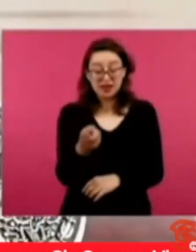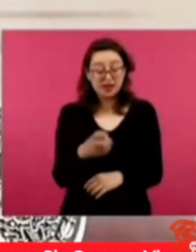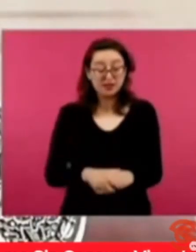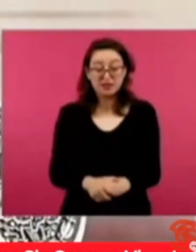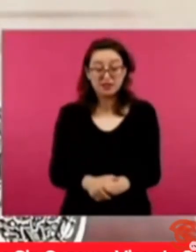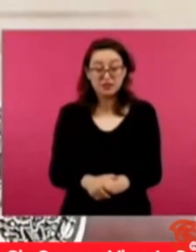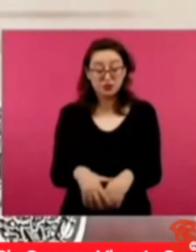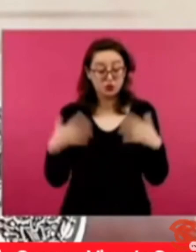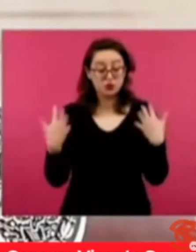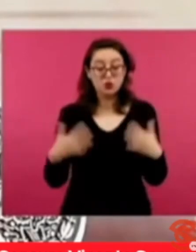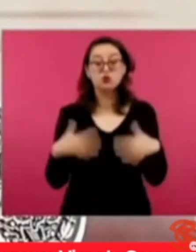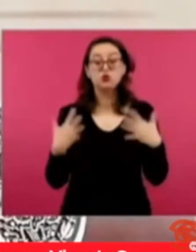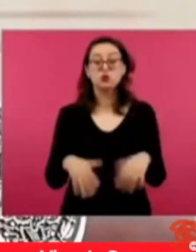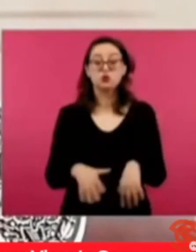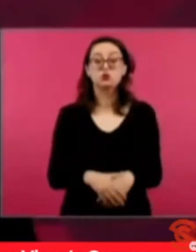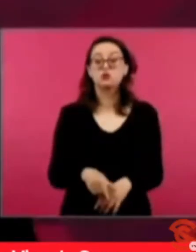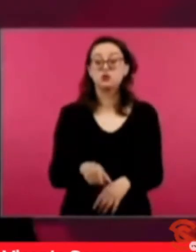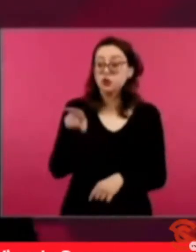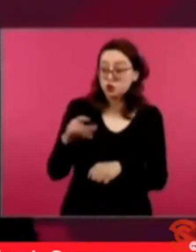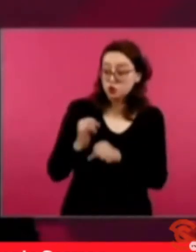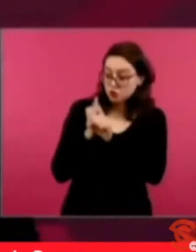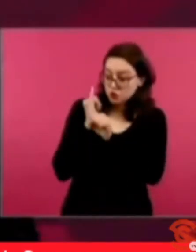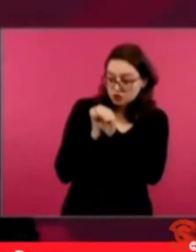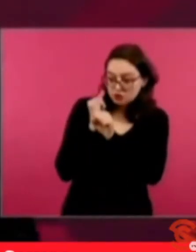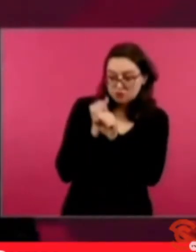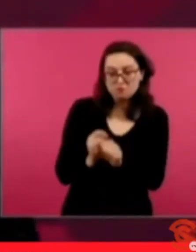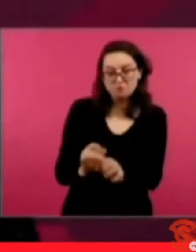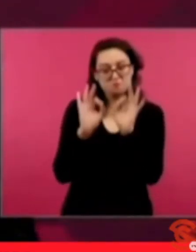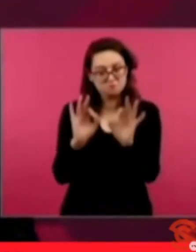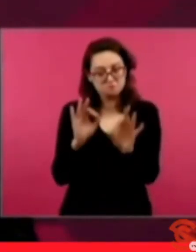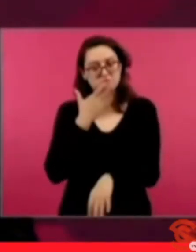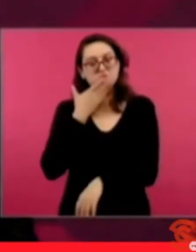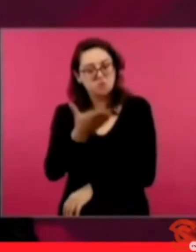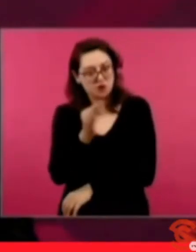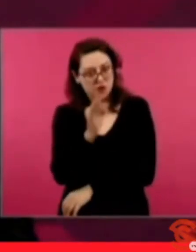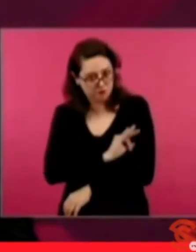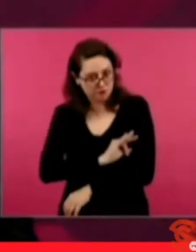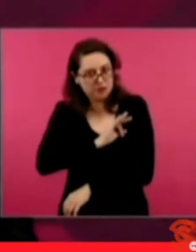porque ayudas a